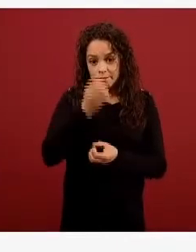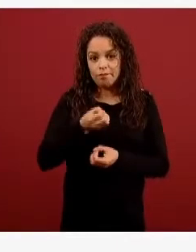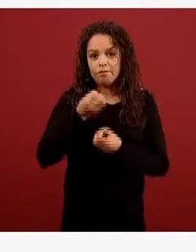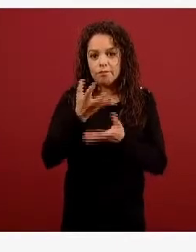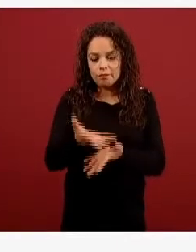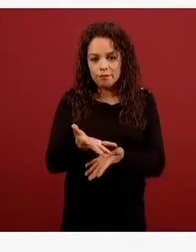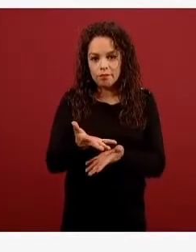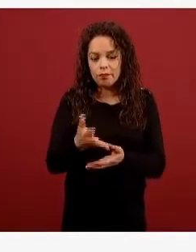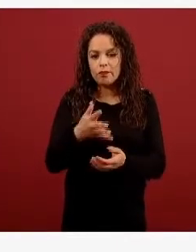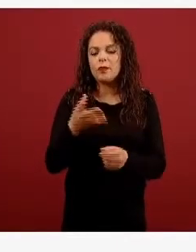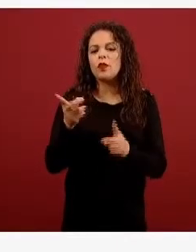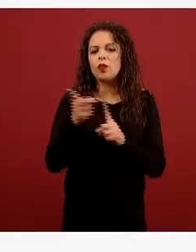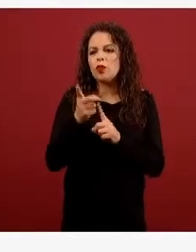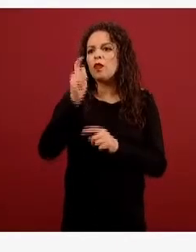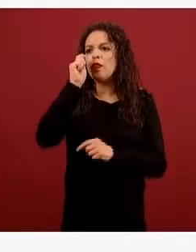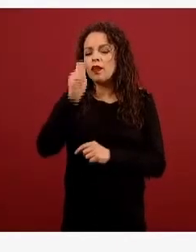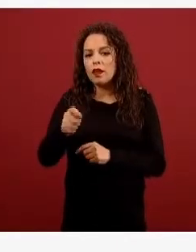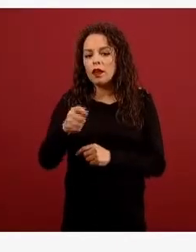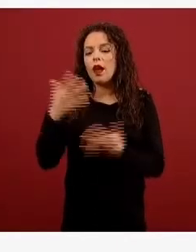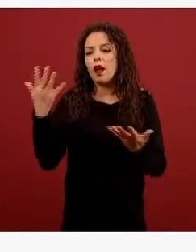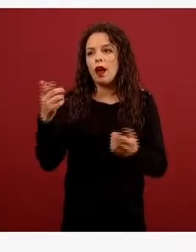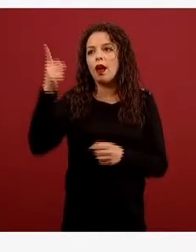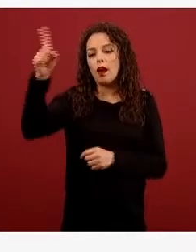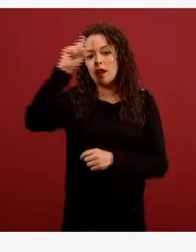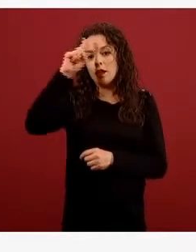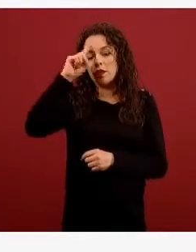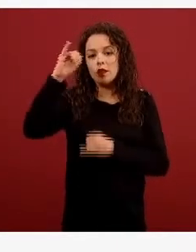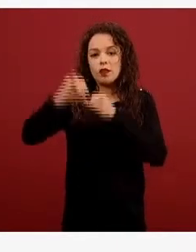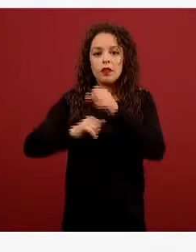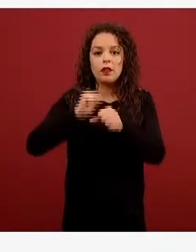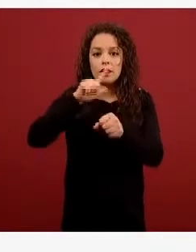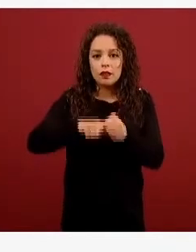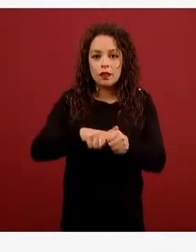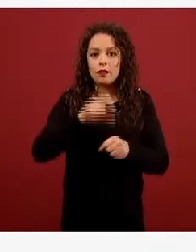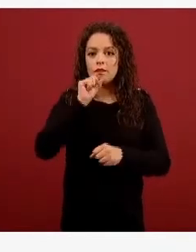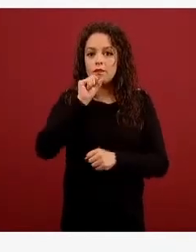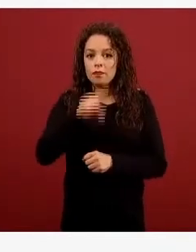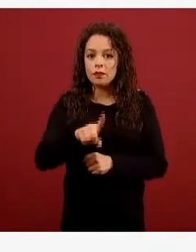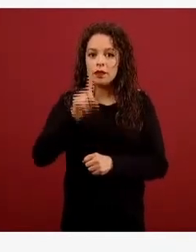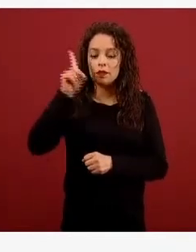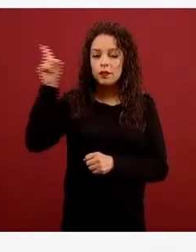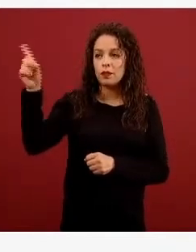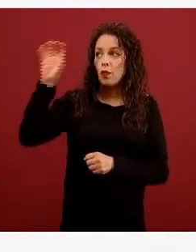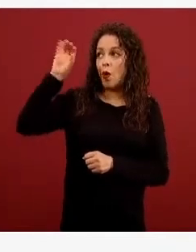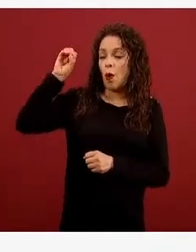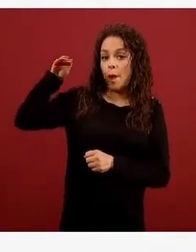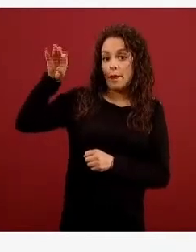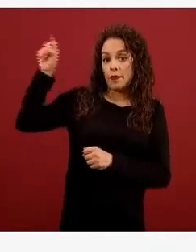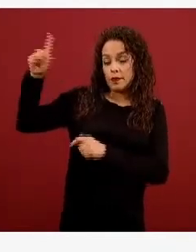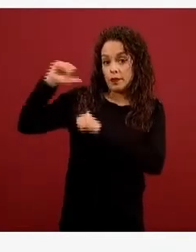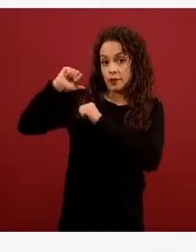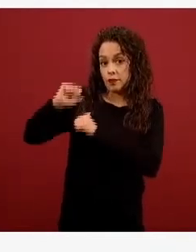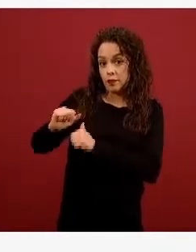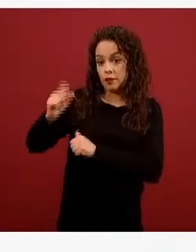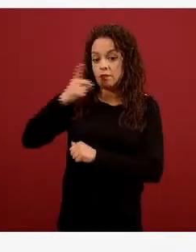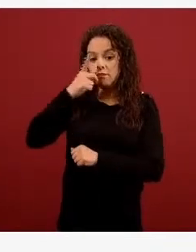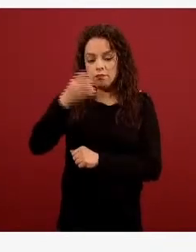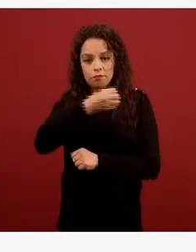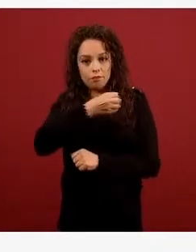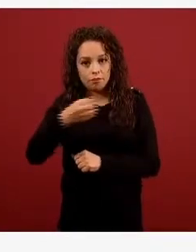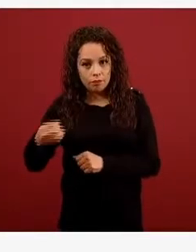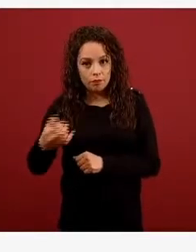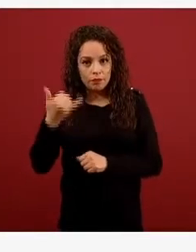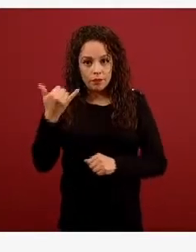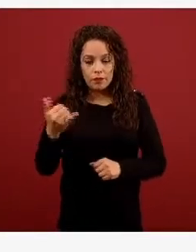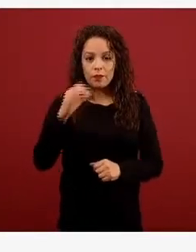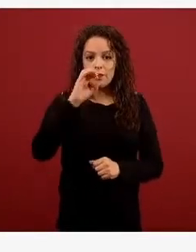en las recomendaciones internacionales, incluidas las recomendaciones de la Organización Mundial de la Salud y la Organización Panamericana